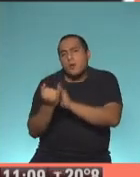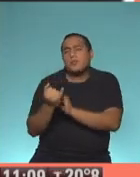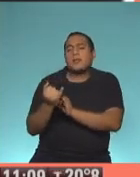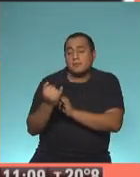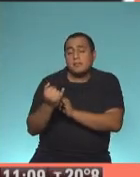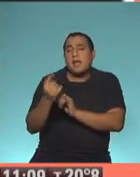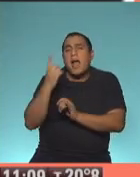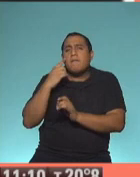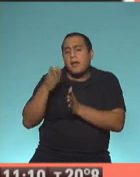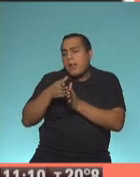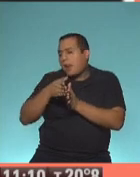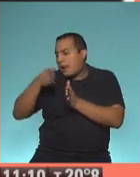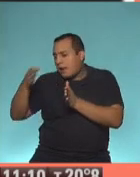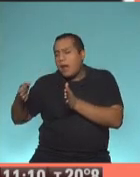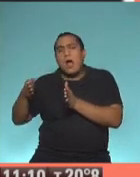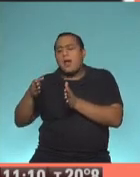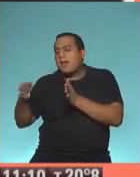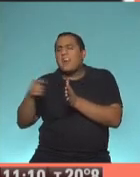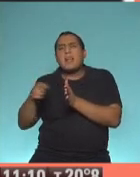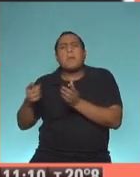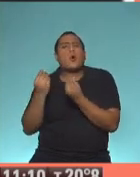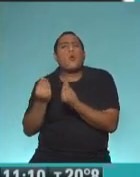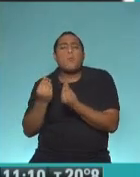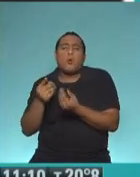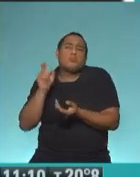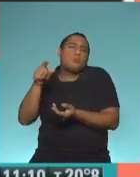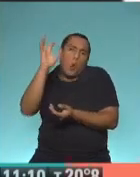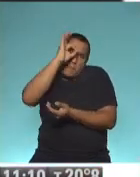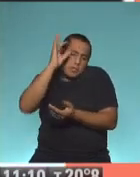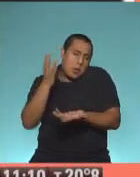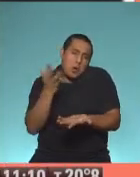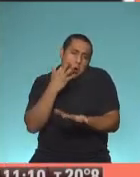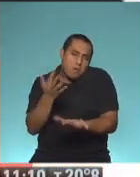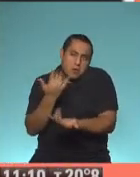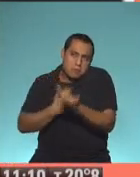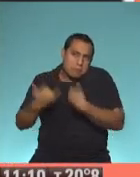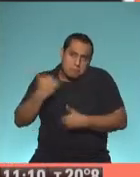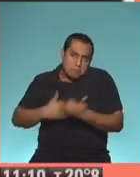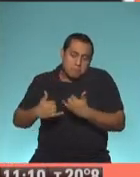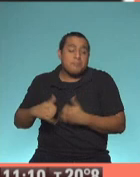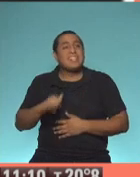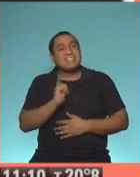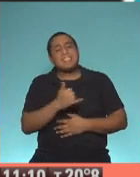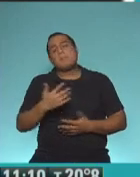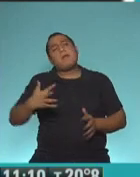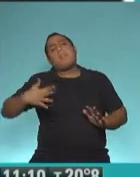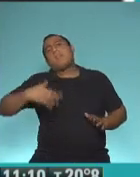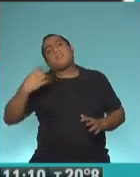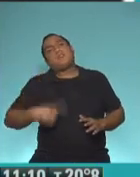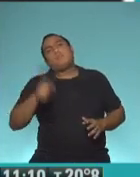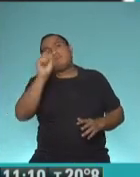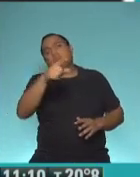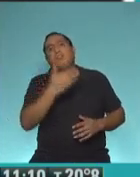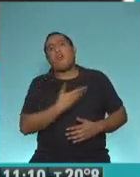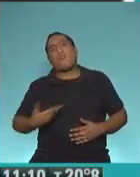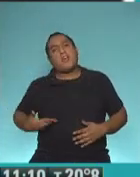vos puede llegar a implementarse en nuestro país. Una opinión, por supuesto. Sí, es una decisión del gobierno esto, ¿no? Ya. Pero yo